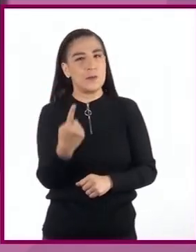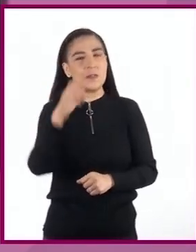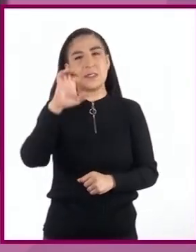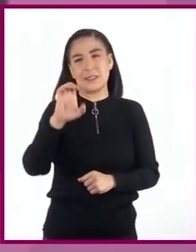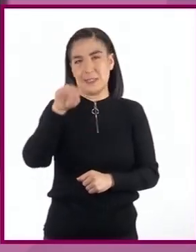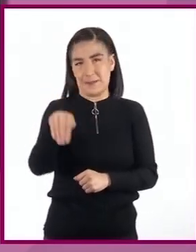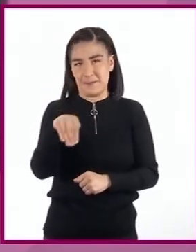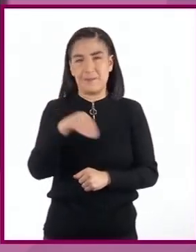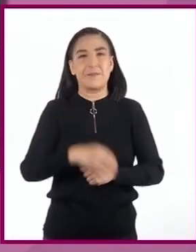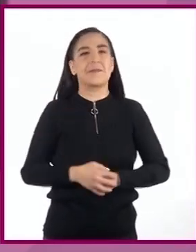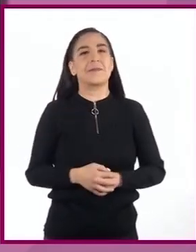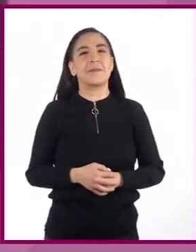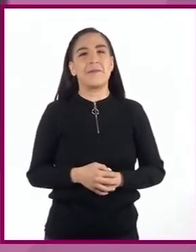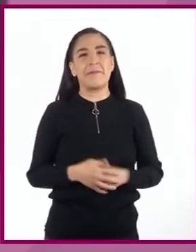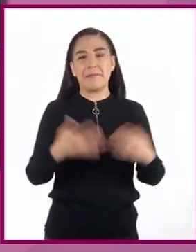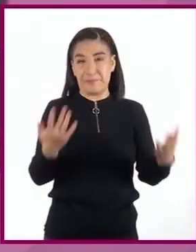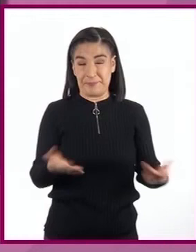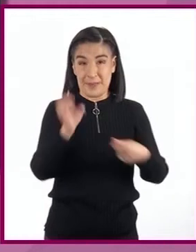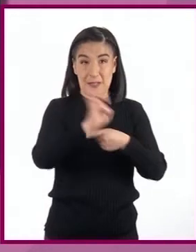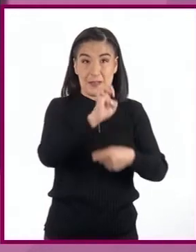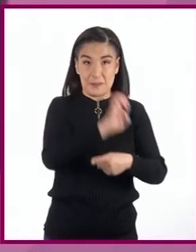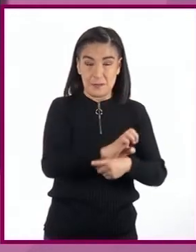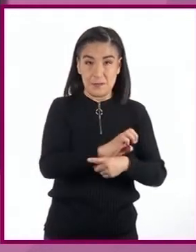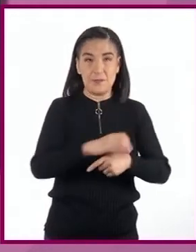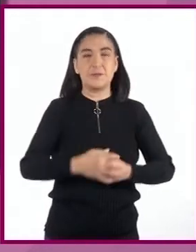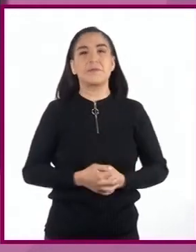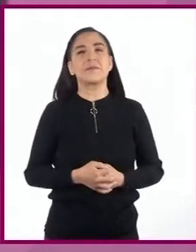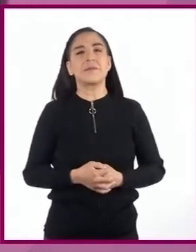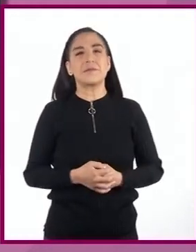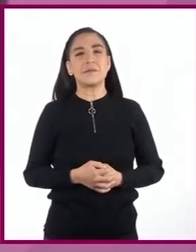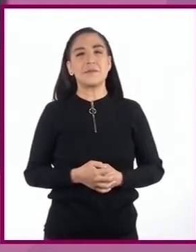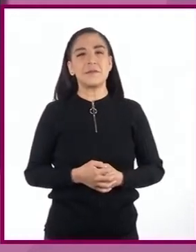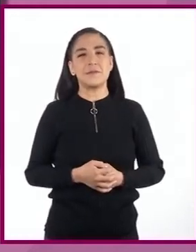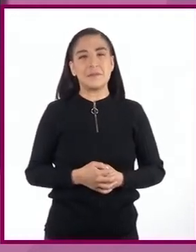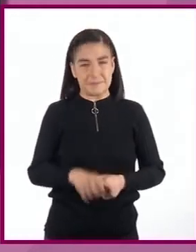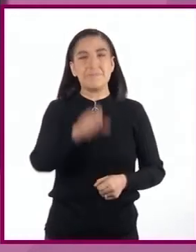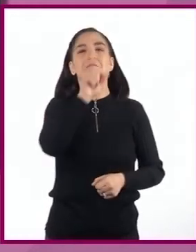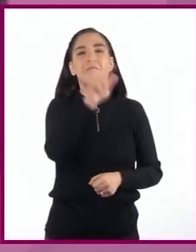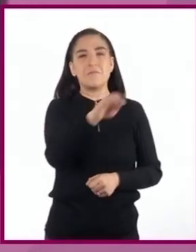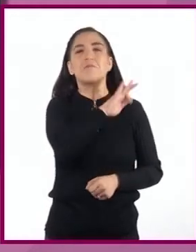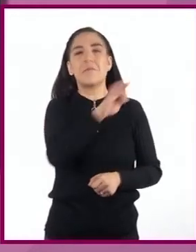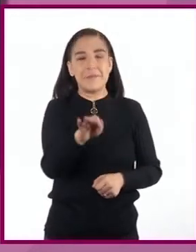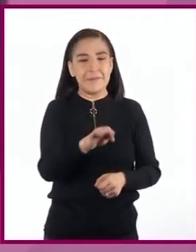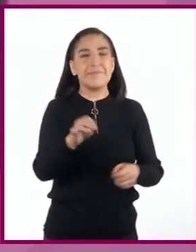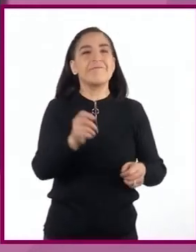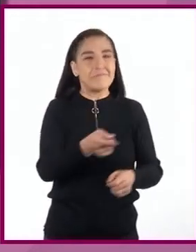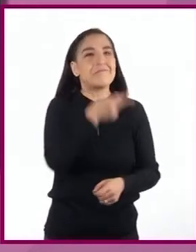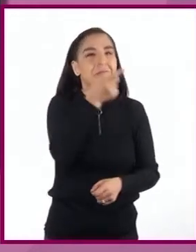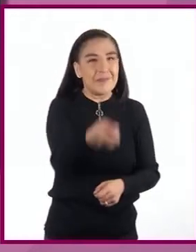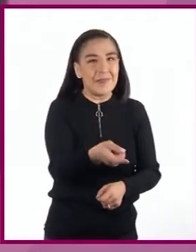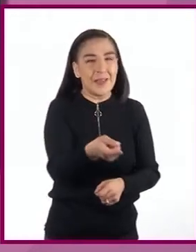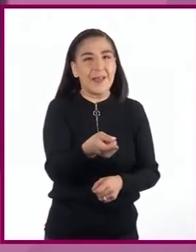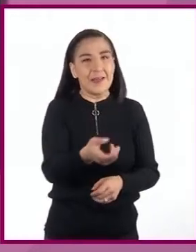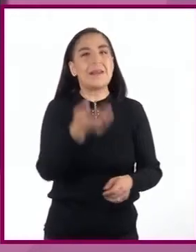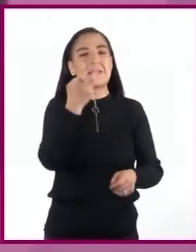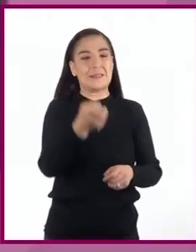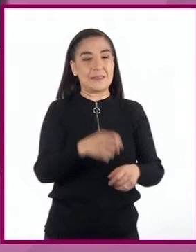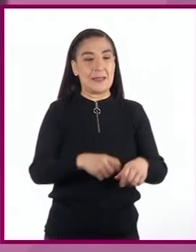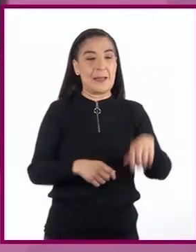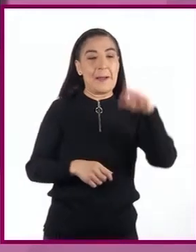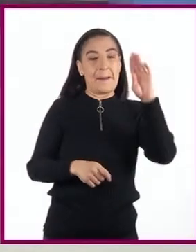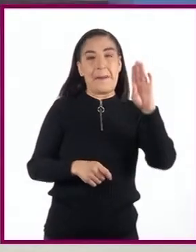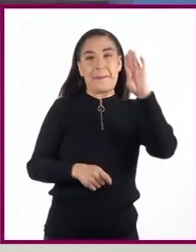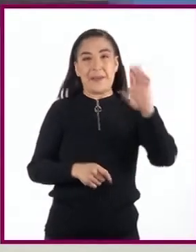6.71 centímetros. Entonces, también podemos afirmar que el lado BC es igual al lado